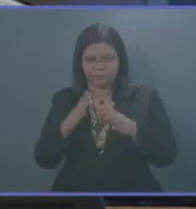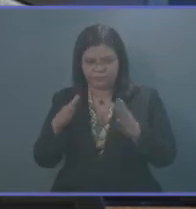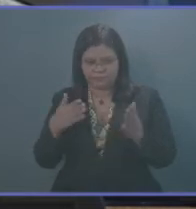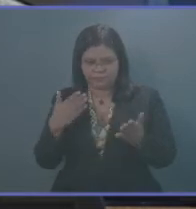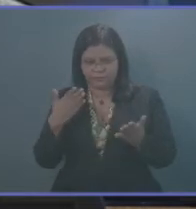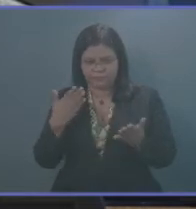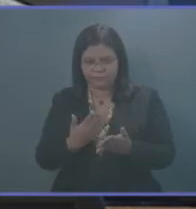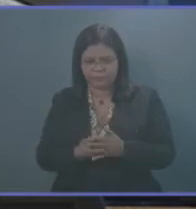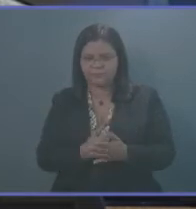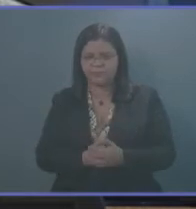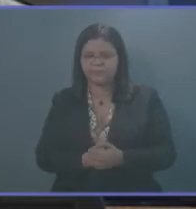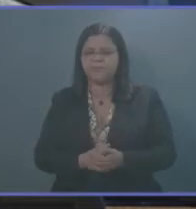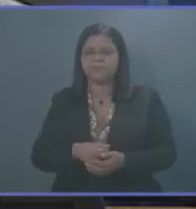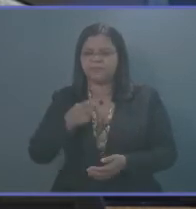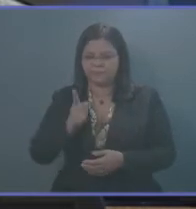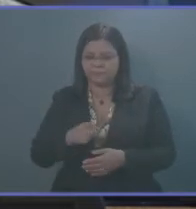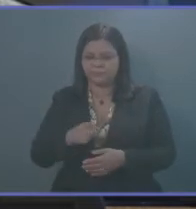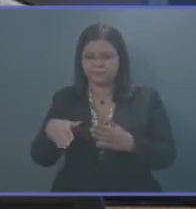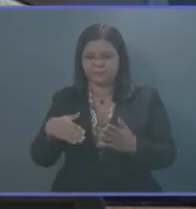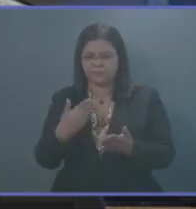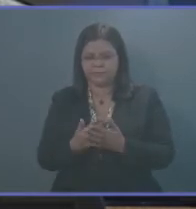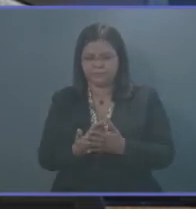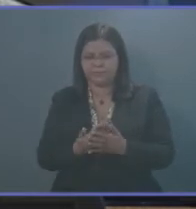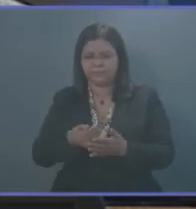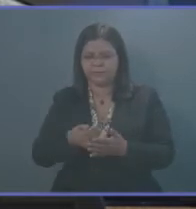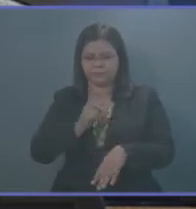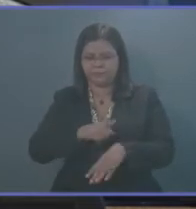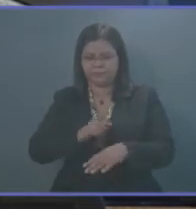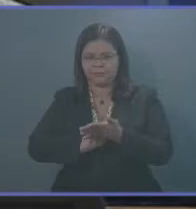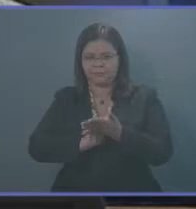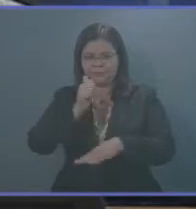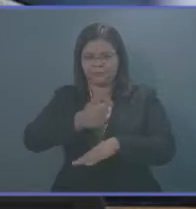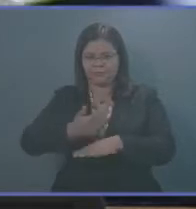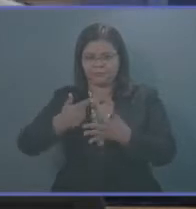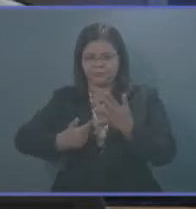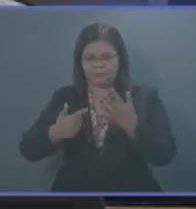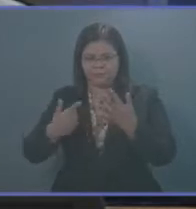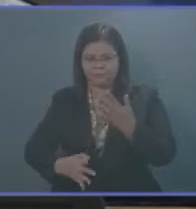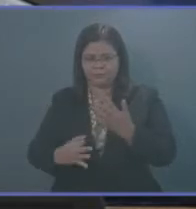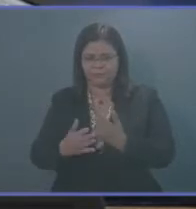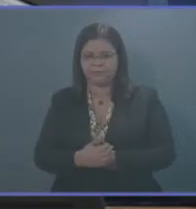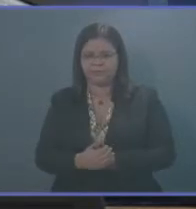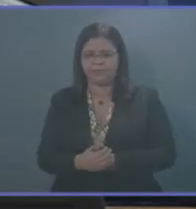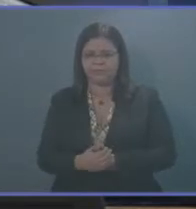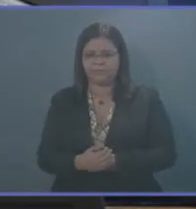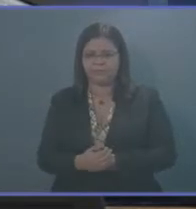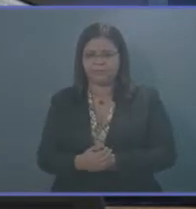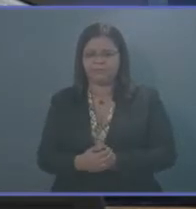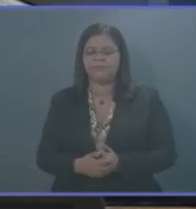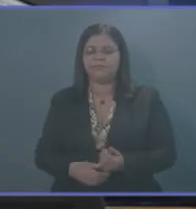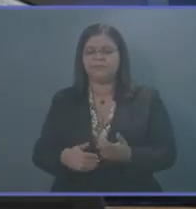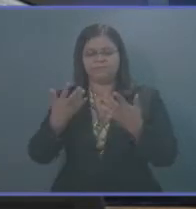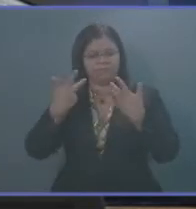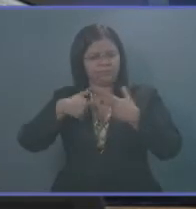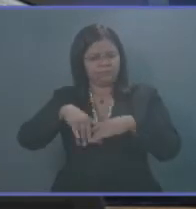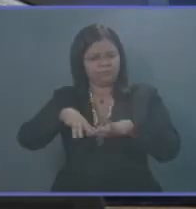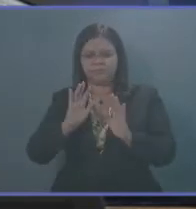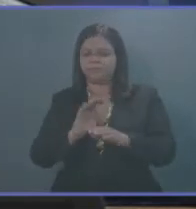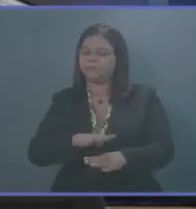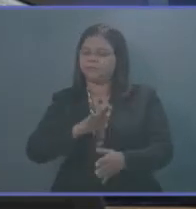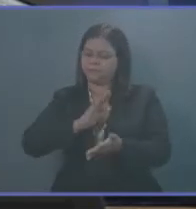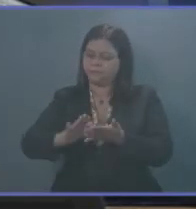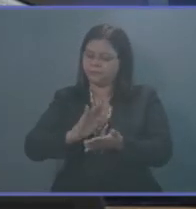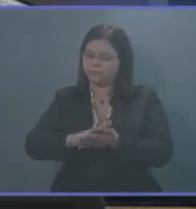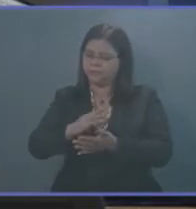hecho generador de la obligación tributaria en el plazo determinado por la ley. Son también de naturaleza tributaria las obligaciones